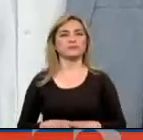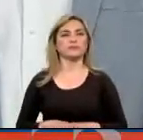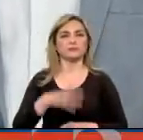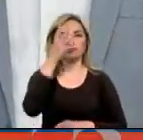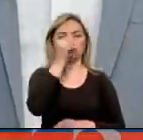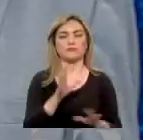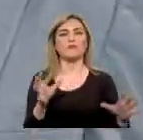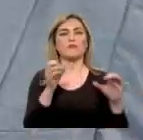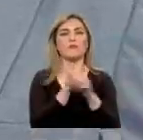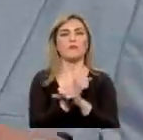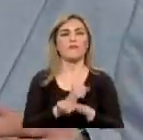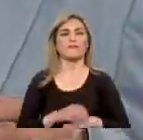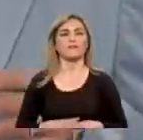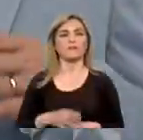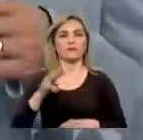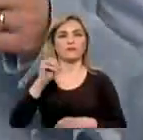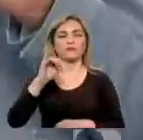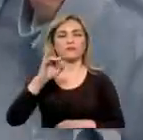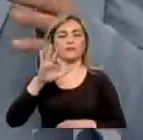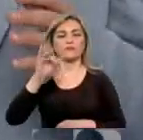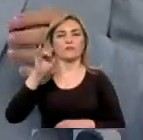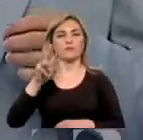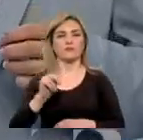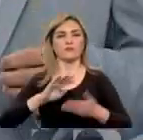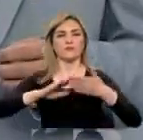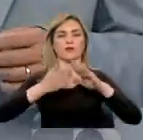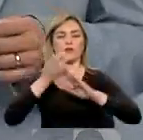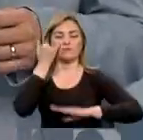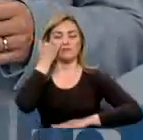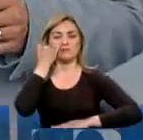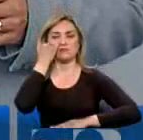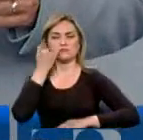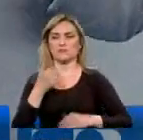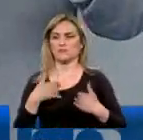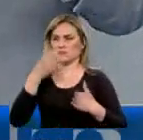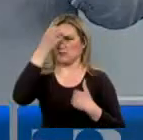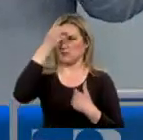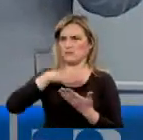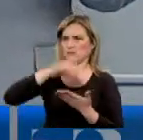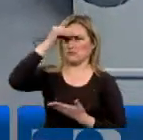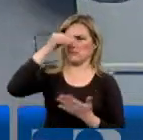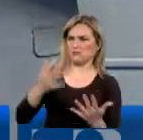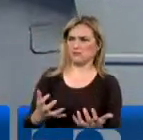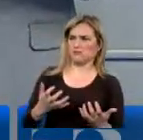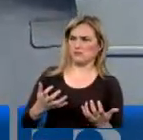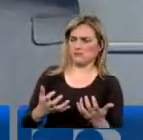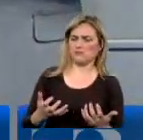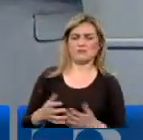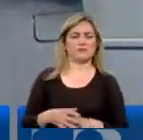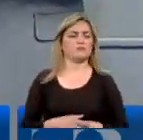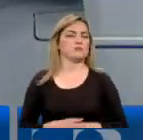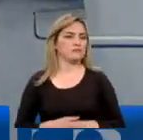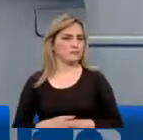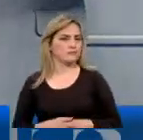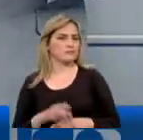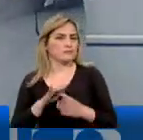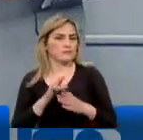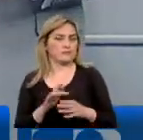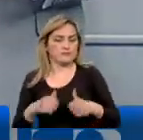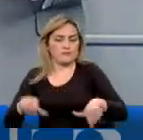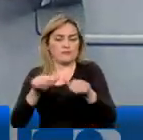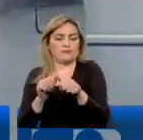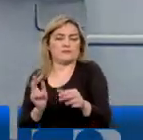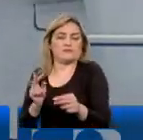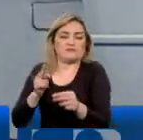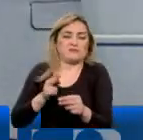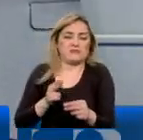Buenas noches, Milton. Las comunidades indígenas se niegan a quedarse sin educación. Entienden el peligro que conlleva volver a las aulas en medio de una